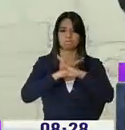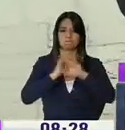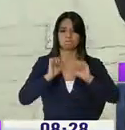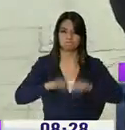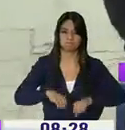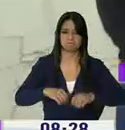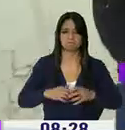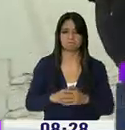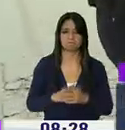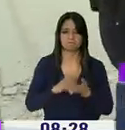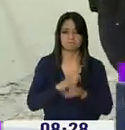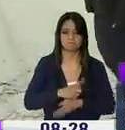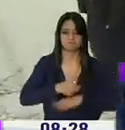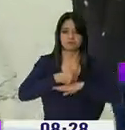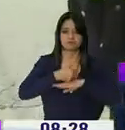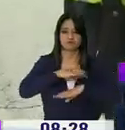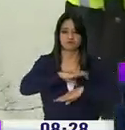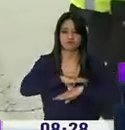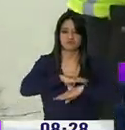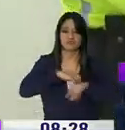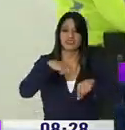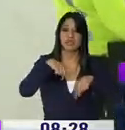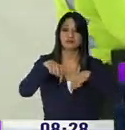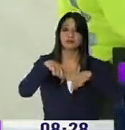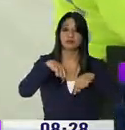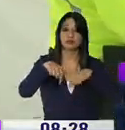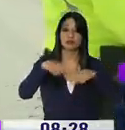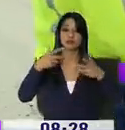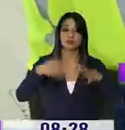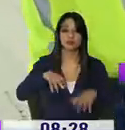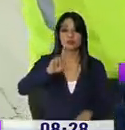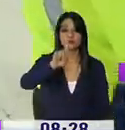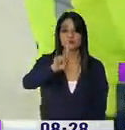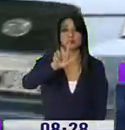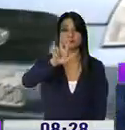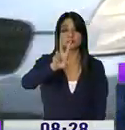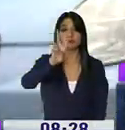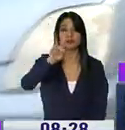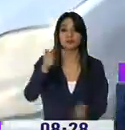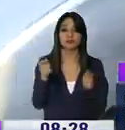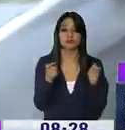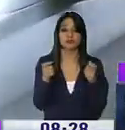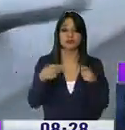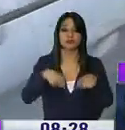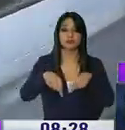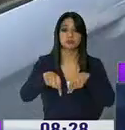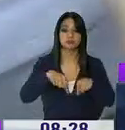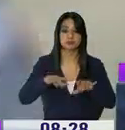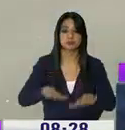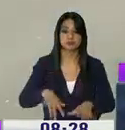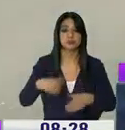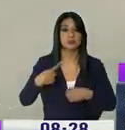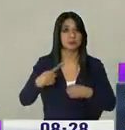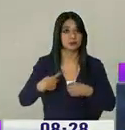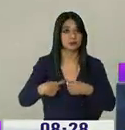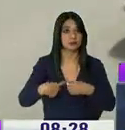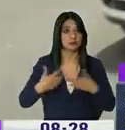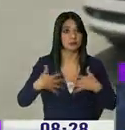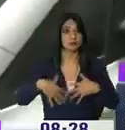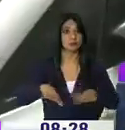La Agencia Metropolitana de Tránsito realizó 132 operativos en las vías del Distrito Metropolitano de